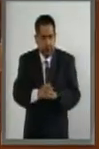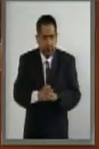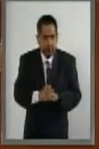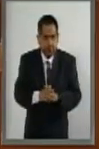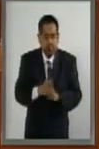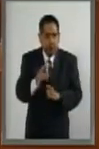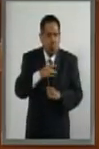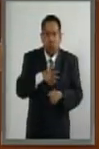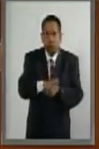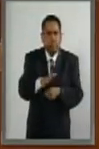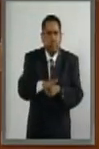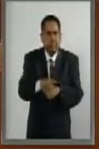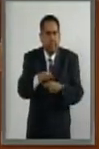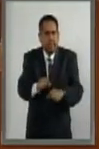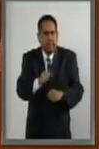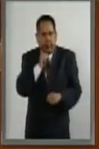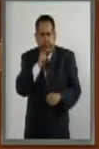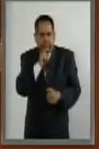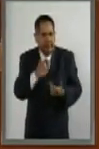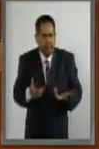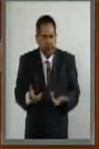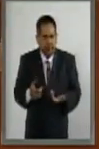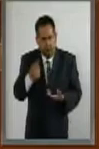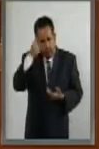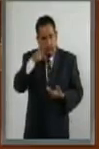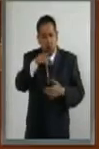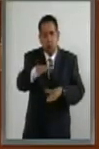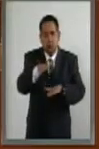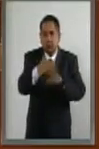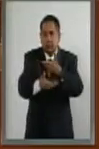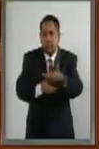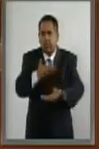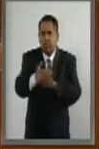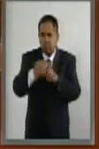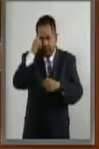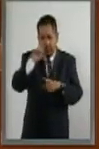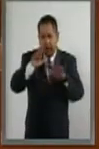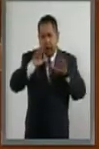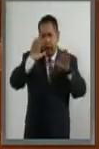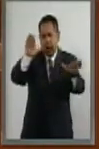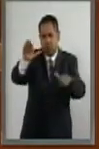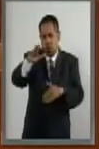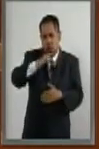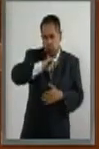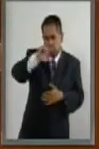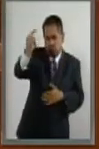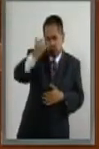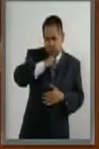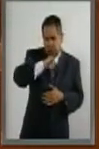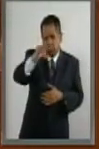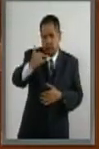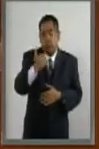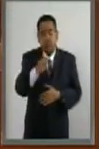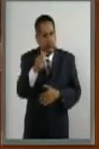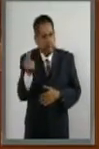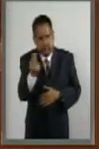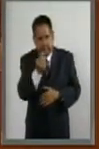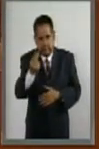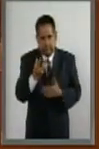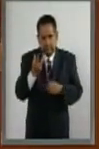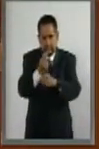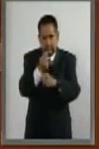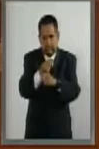ha sido suficiente para el caso de los servicios de transporte aéreo y, por lo tanto, es necesaria